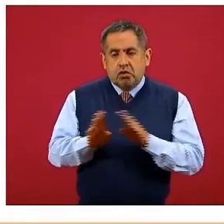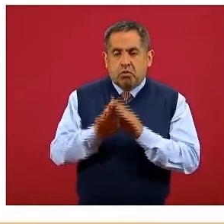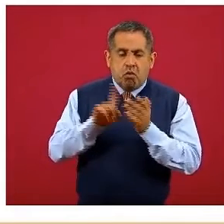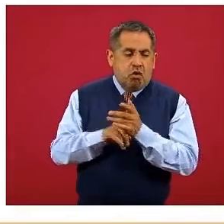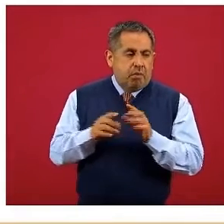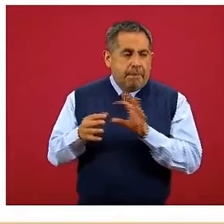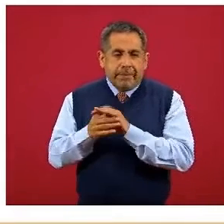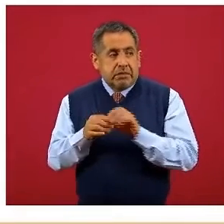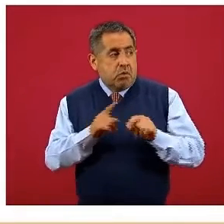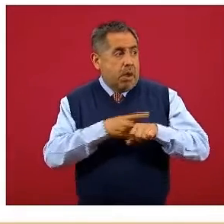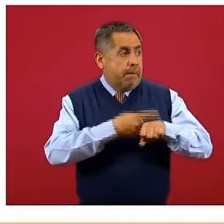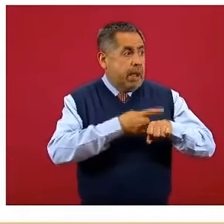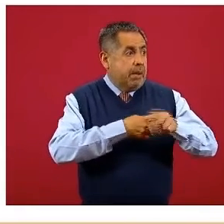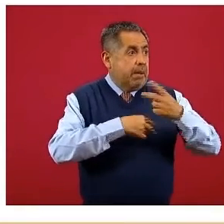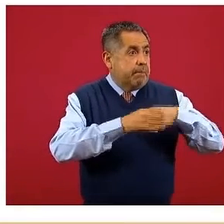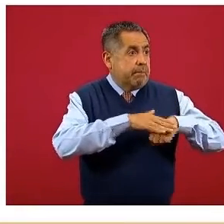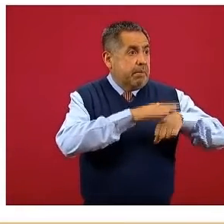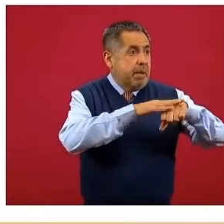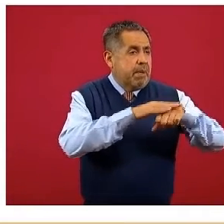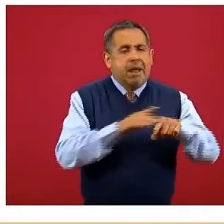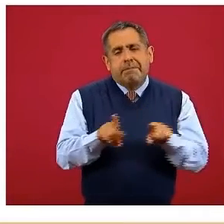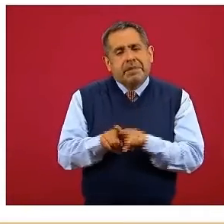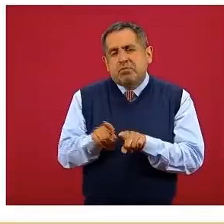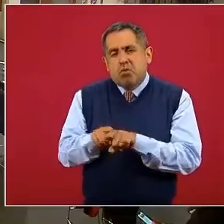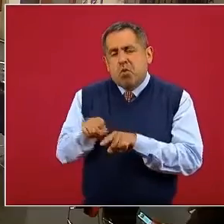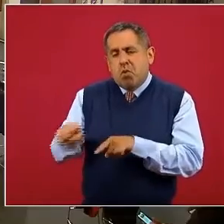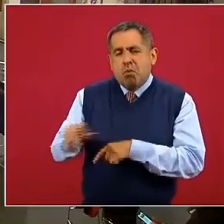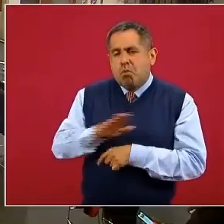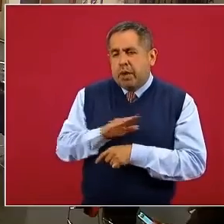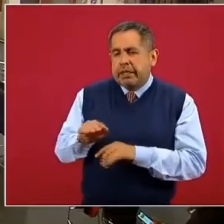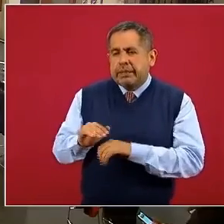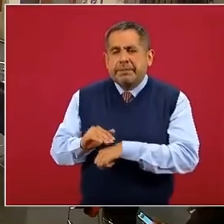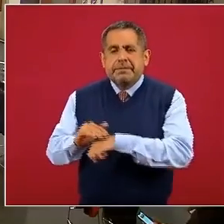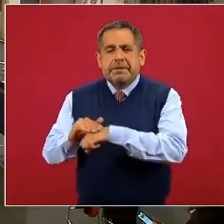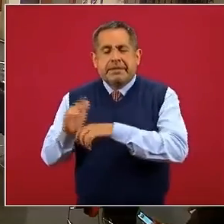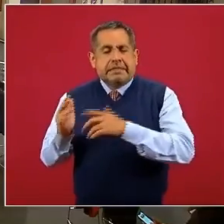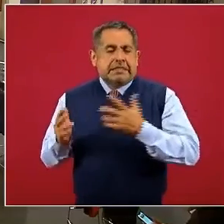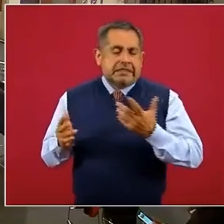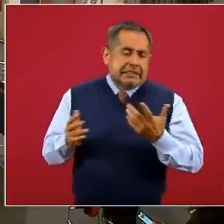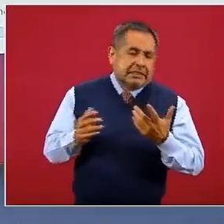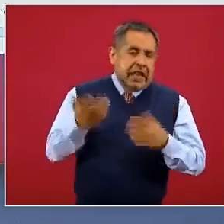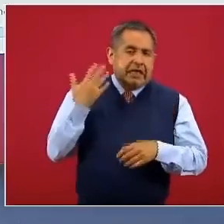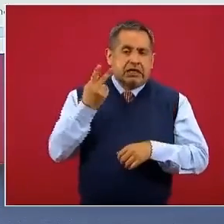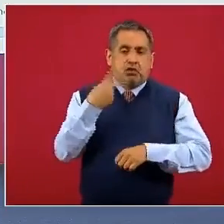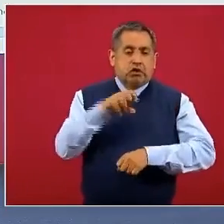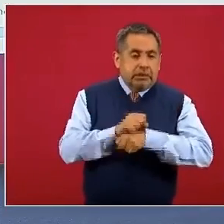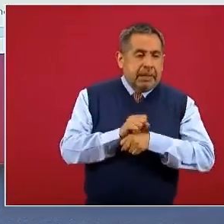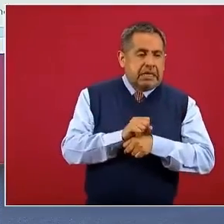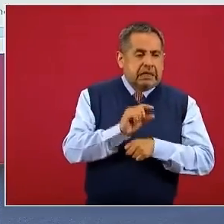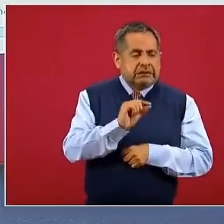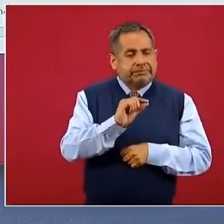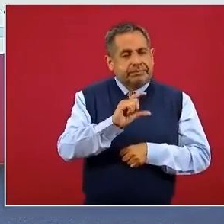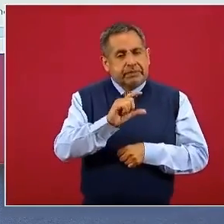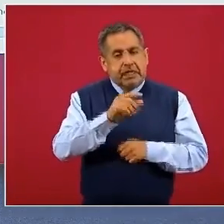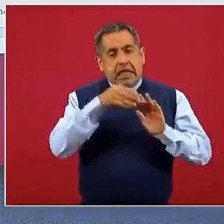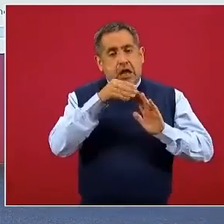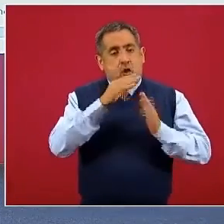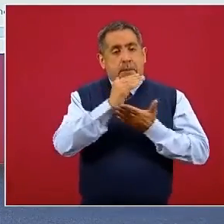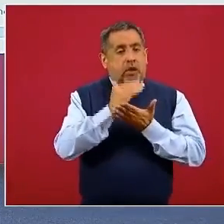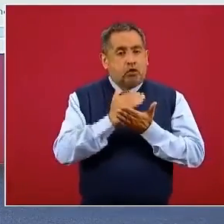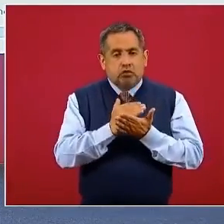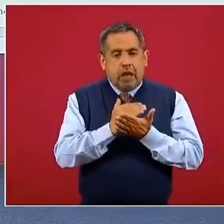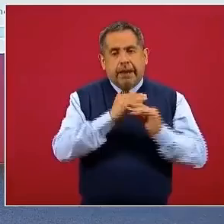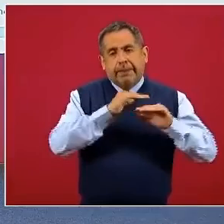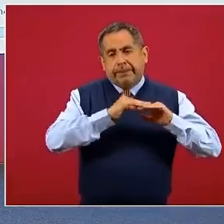la mano con este incremento que veíamos ya en al menos 2 semanas continuas de la tendencia de